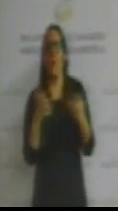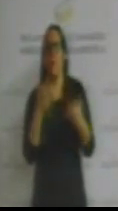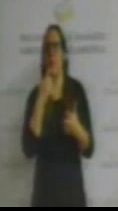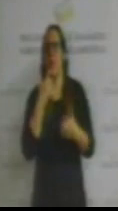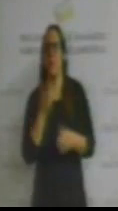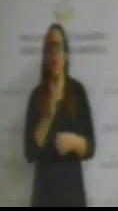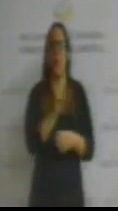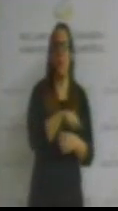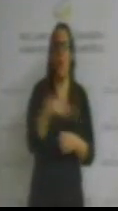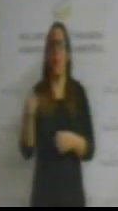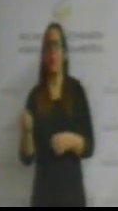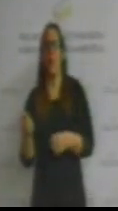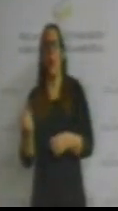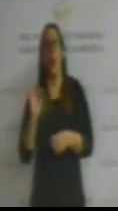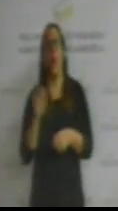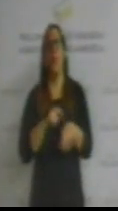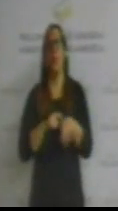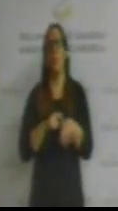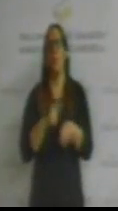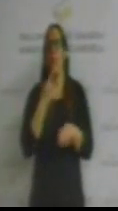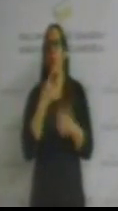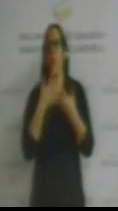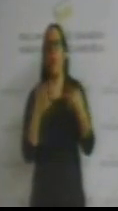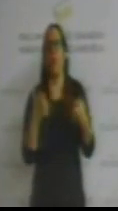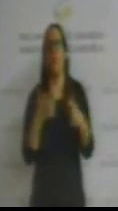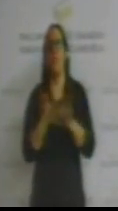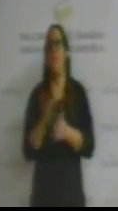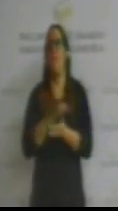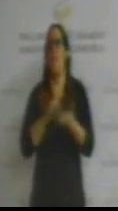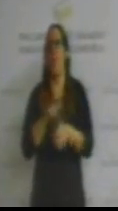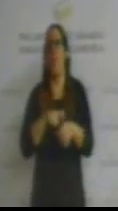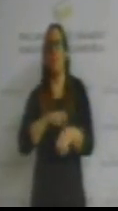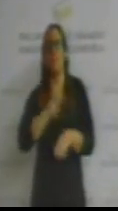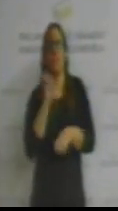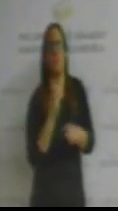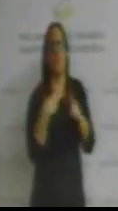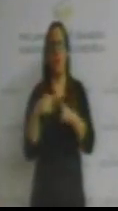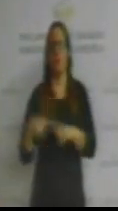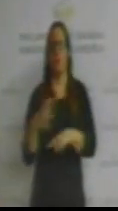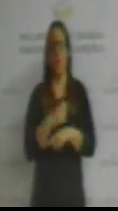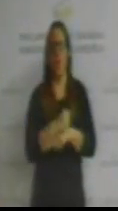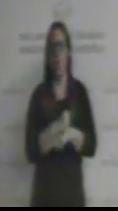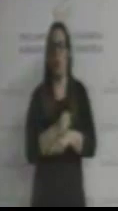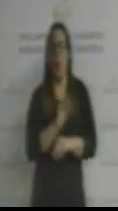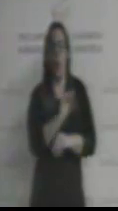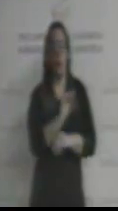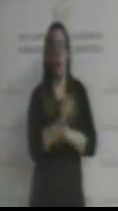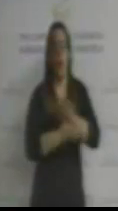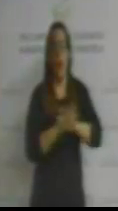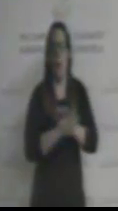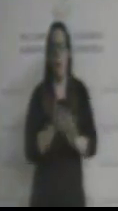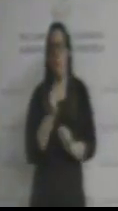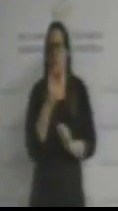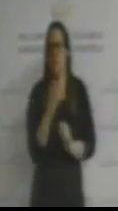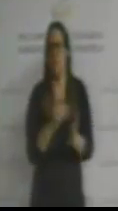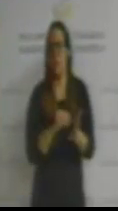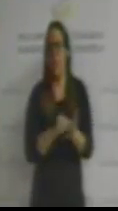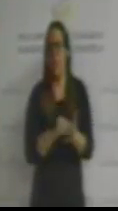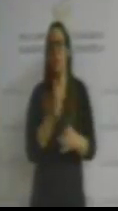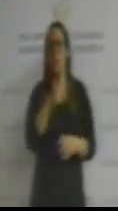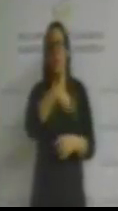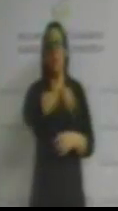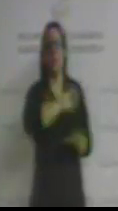las violencias, algo que usted y las formaciones políticas que la apoyan utilizan constante y